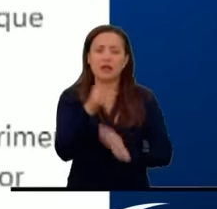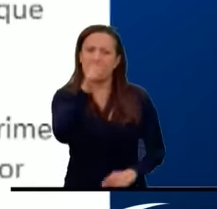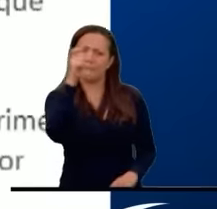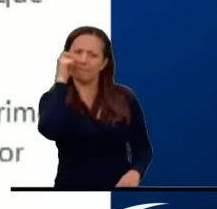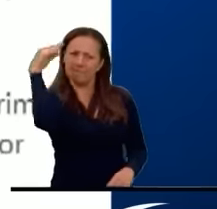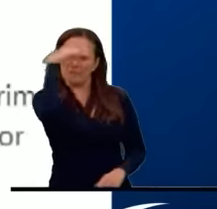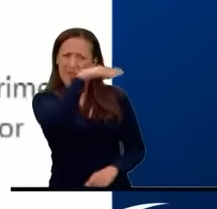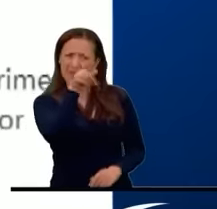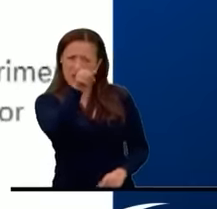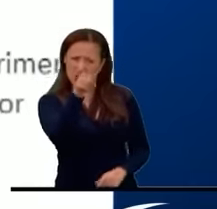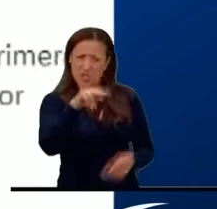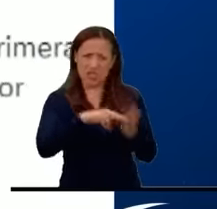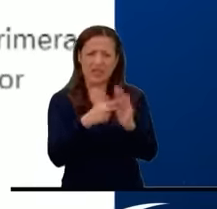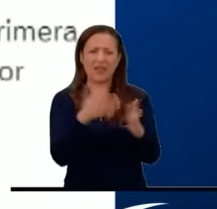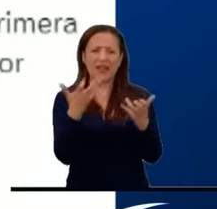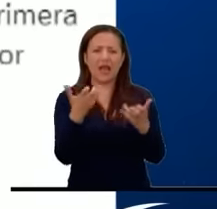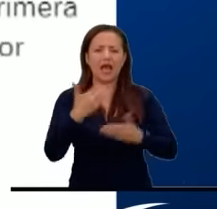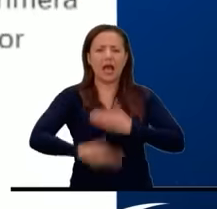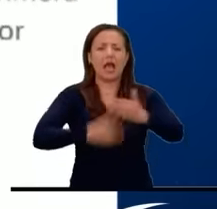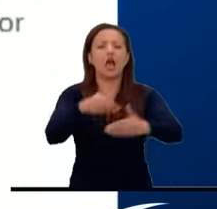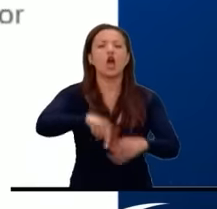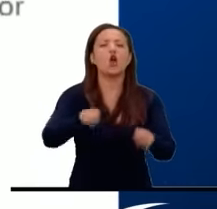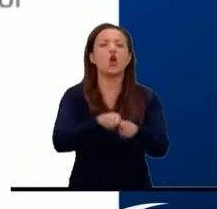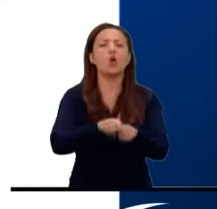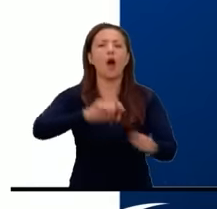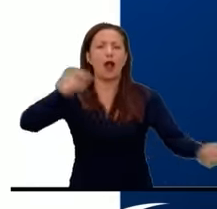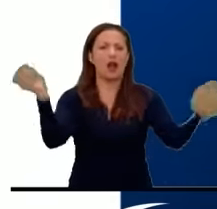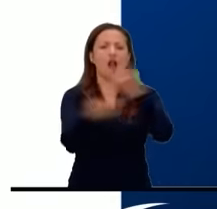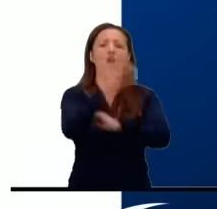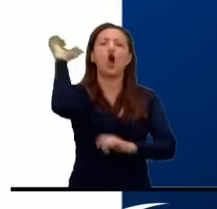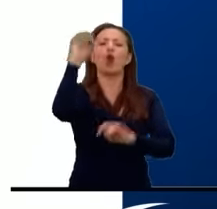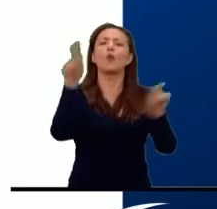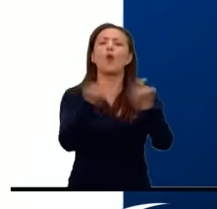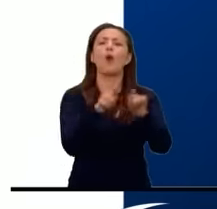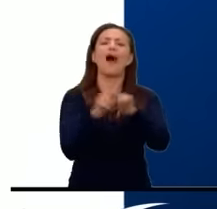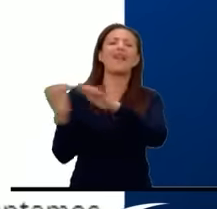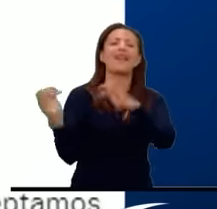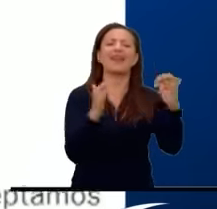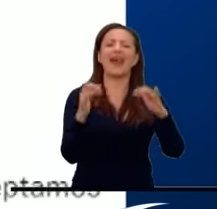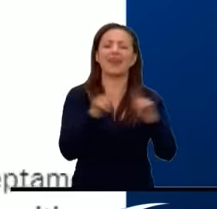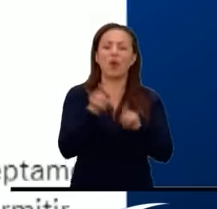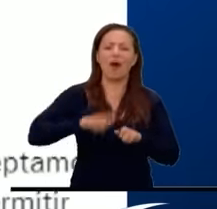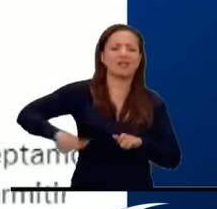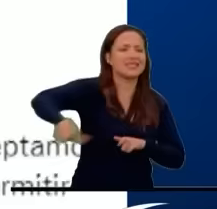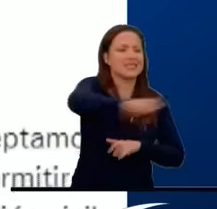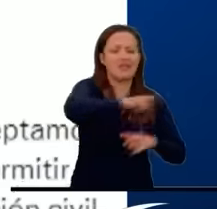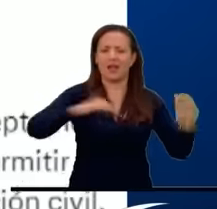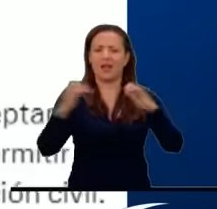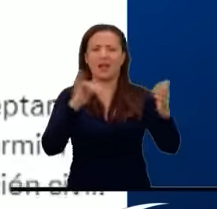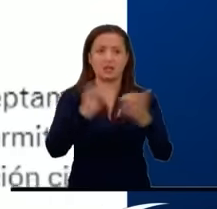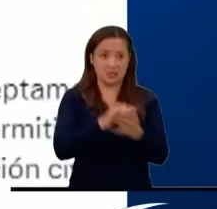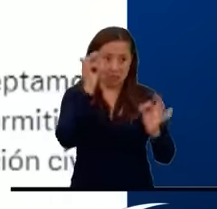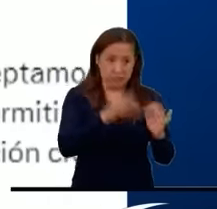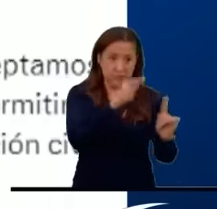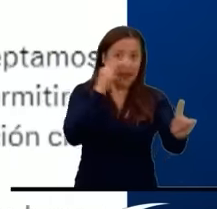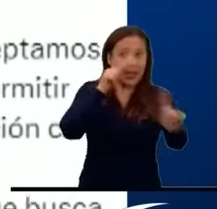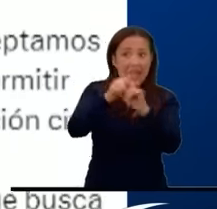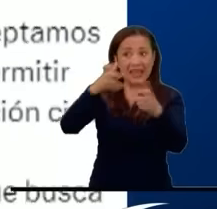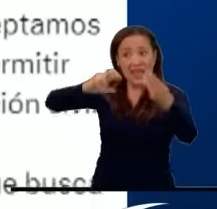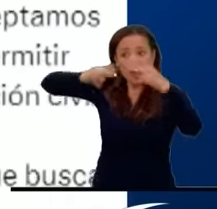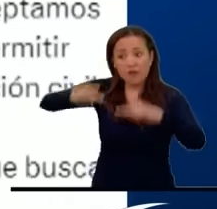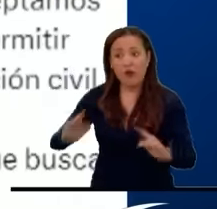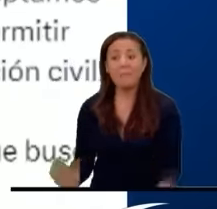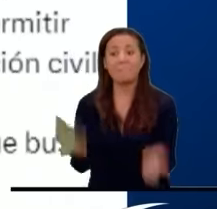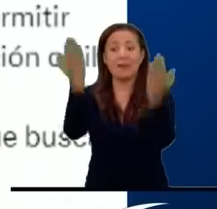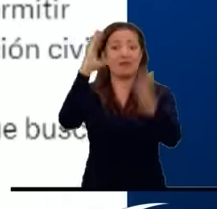está intentando llevar a Colombia a una guerra civil. Petro, y cito, no busca reformas para beneficiar a los colombianos y lo que